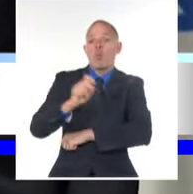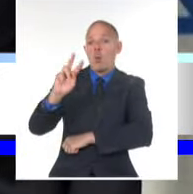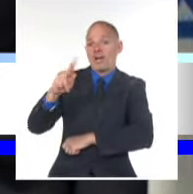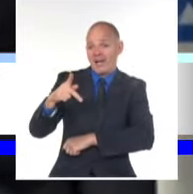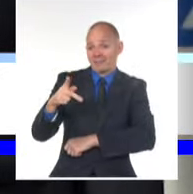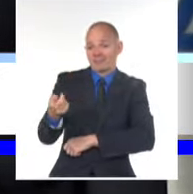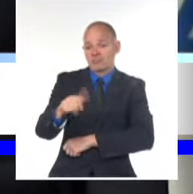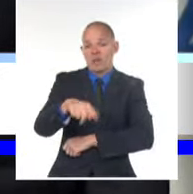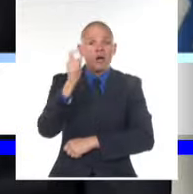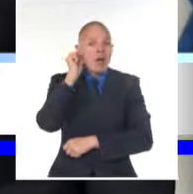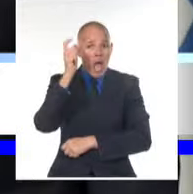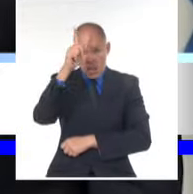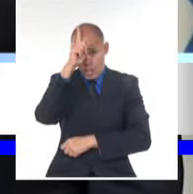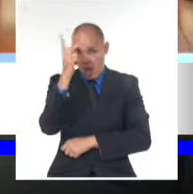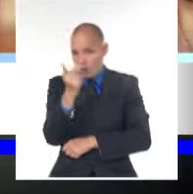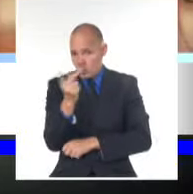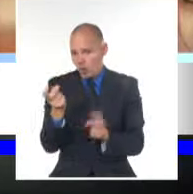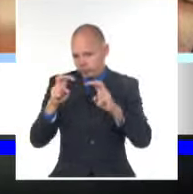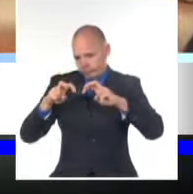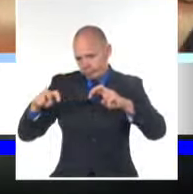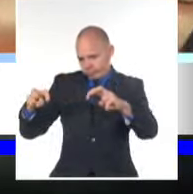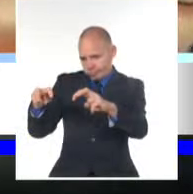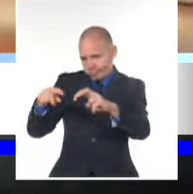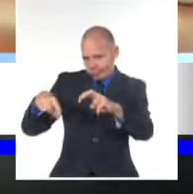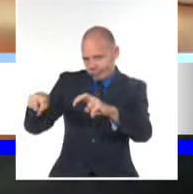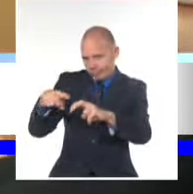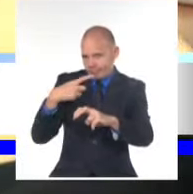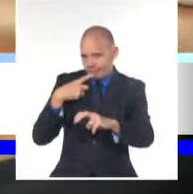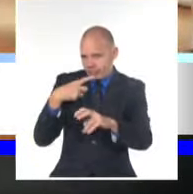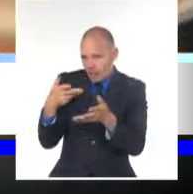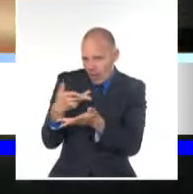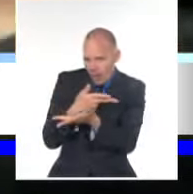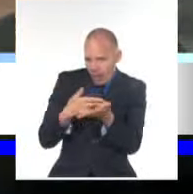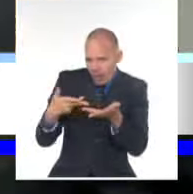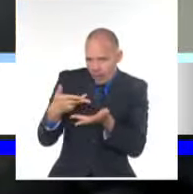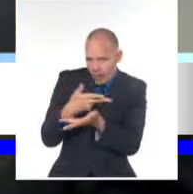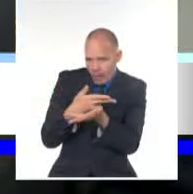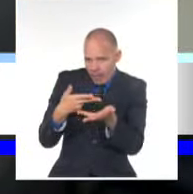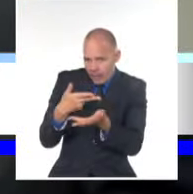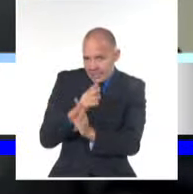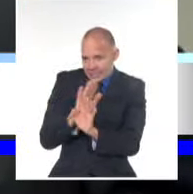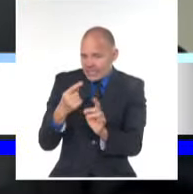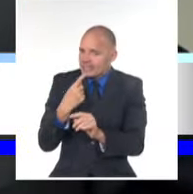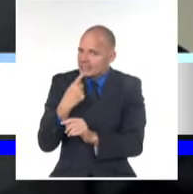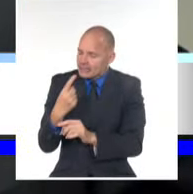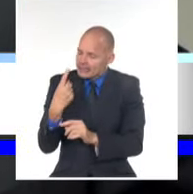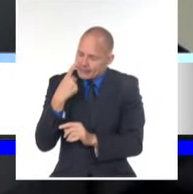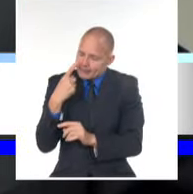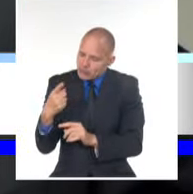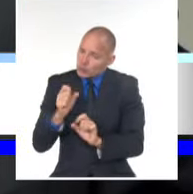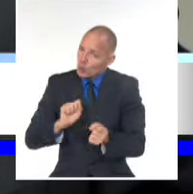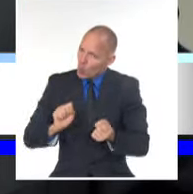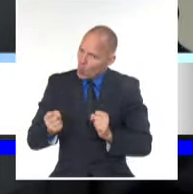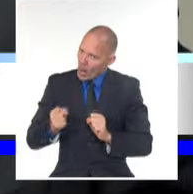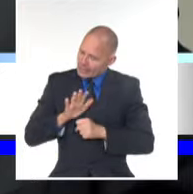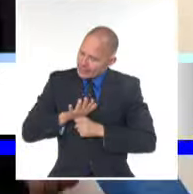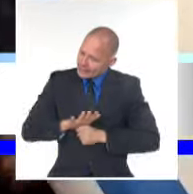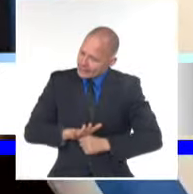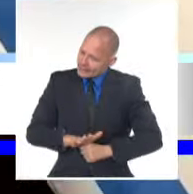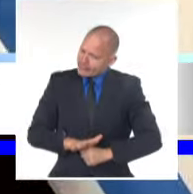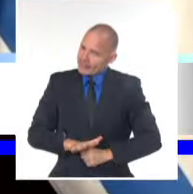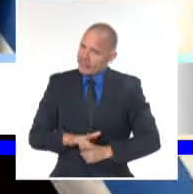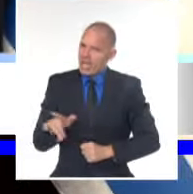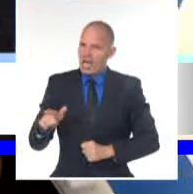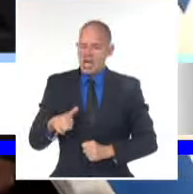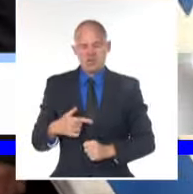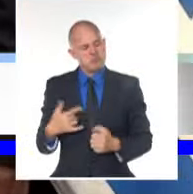Baerbock se reunieron con el jefe de gobierno sionista. En el encuentro en Jerusalén le pidieron contención, pero Netanyahu respondió que él